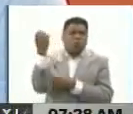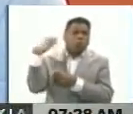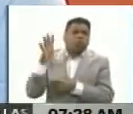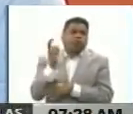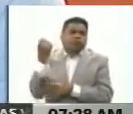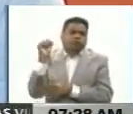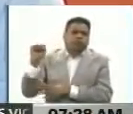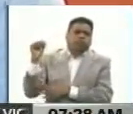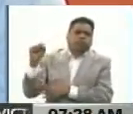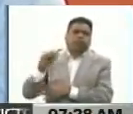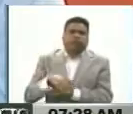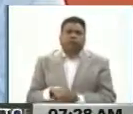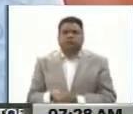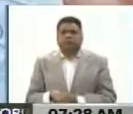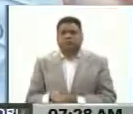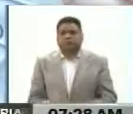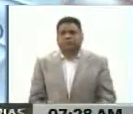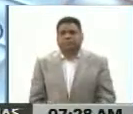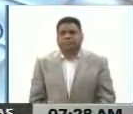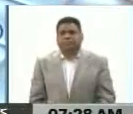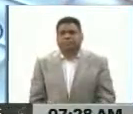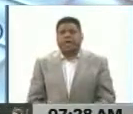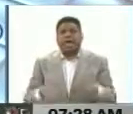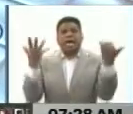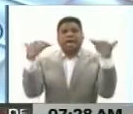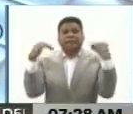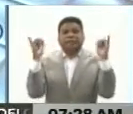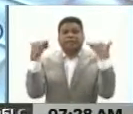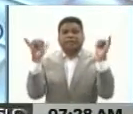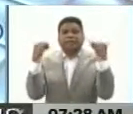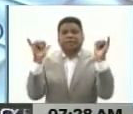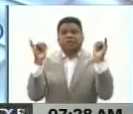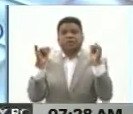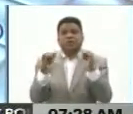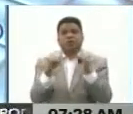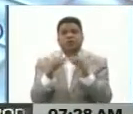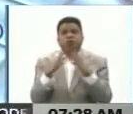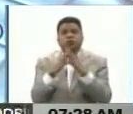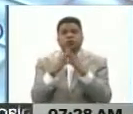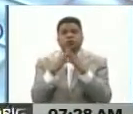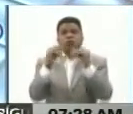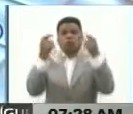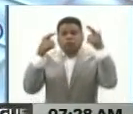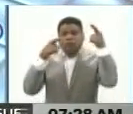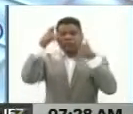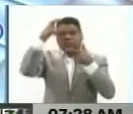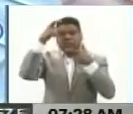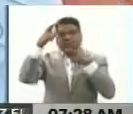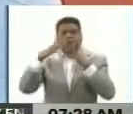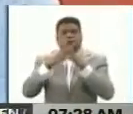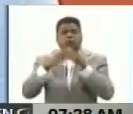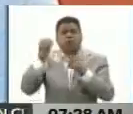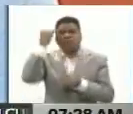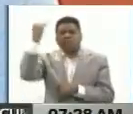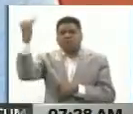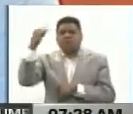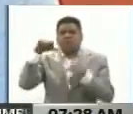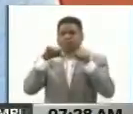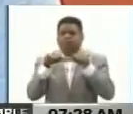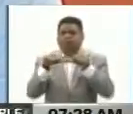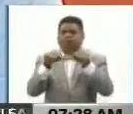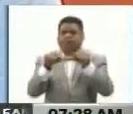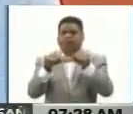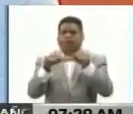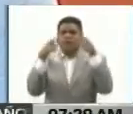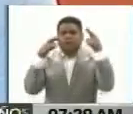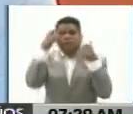estaban ninguneados. Esa celebración del comandante Chávez, de su vida y de su legado, tiene que ver precisamente con un